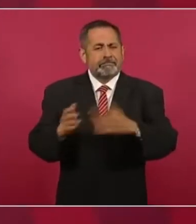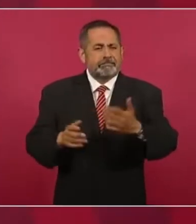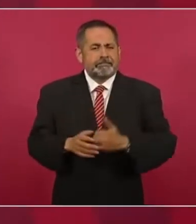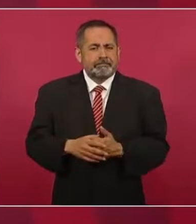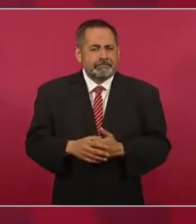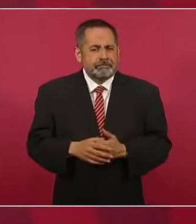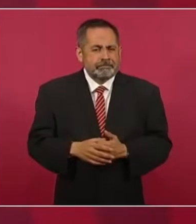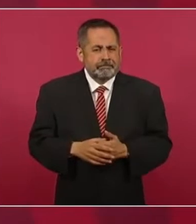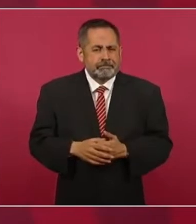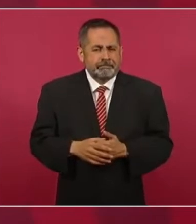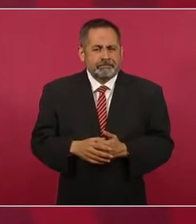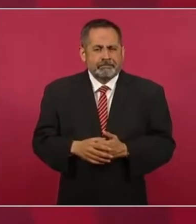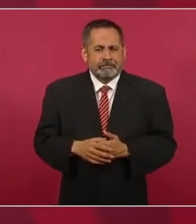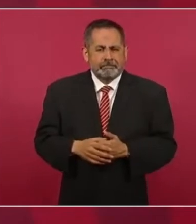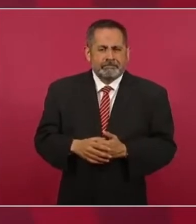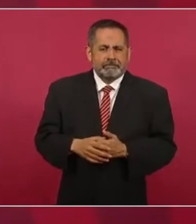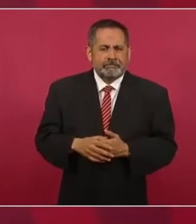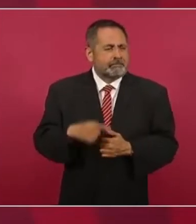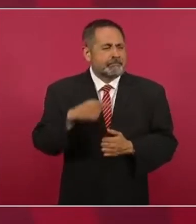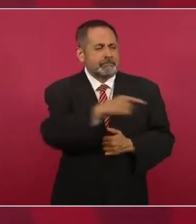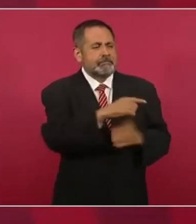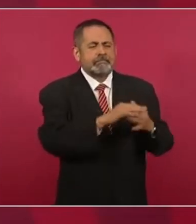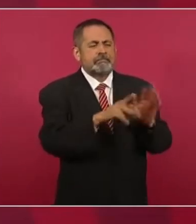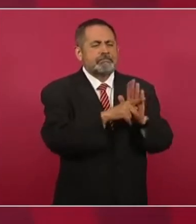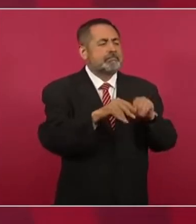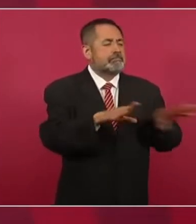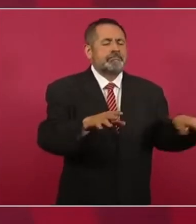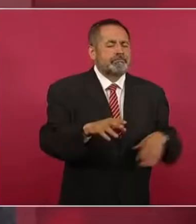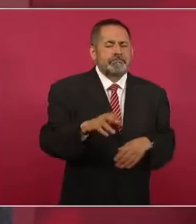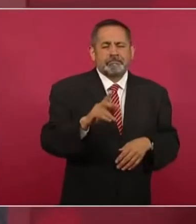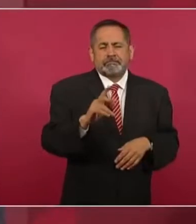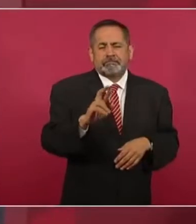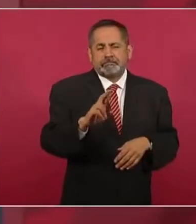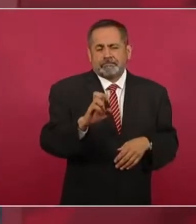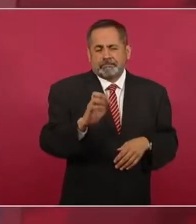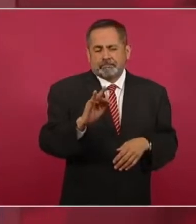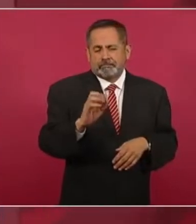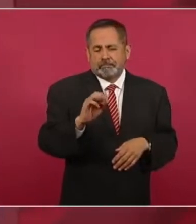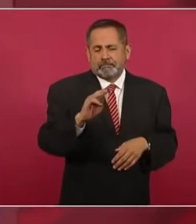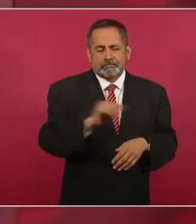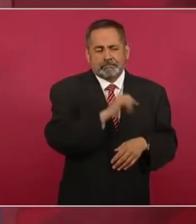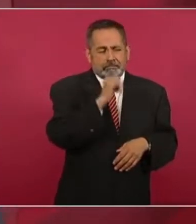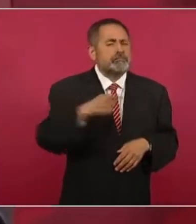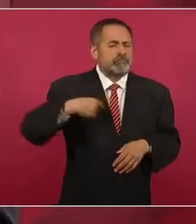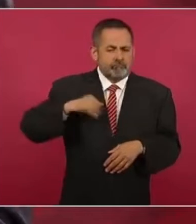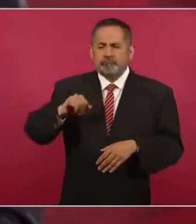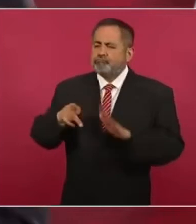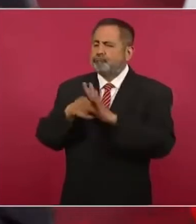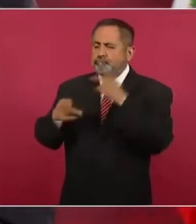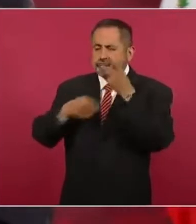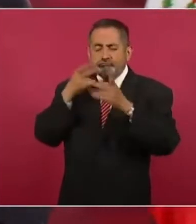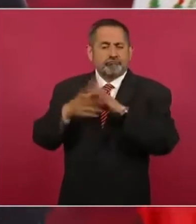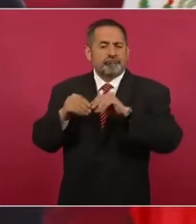que pues esa no la va a contar el Reforma, ¿no? Pero yo sí se las puedo contar.